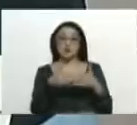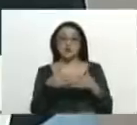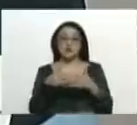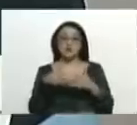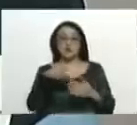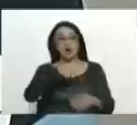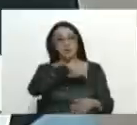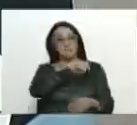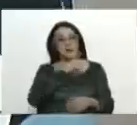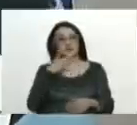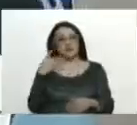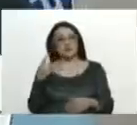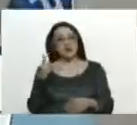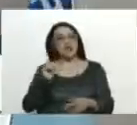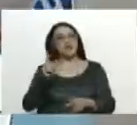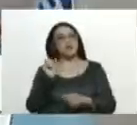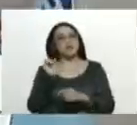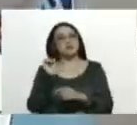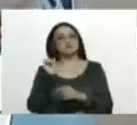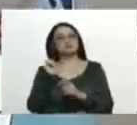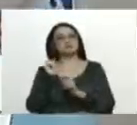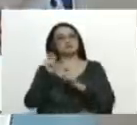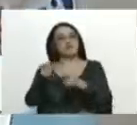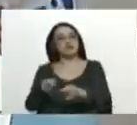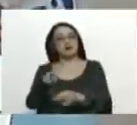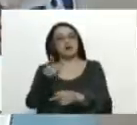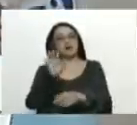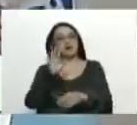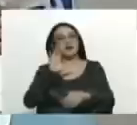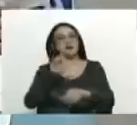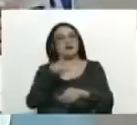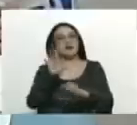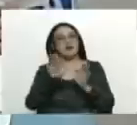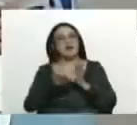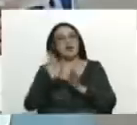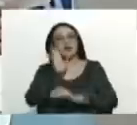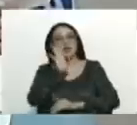de España de Italia entregarnos a estos delincuentes